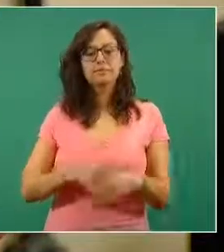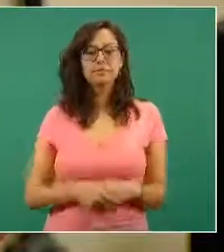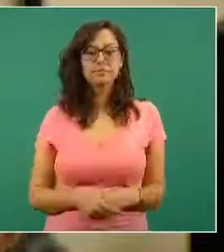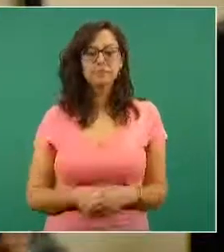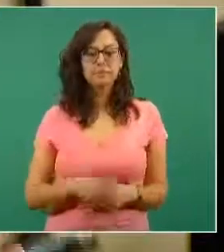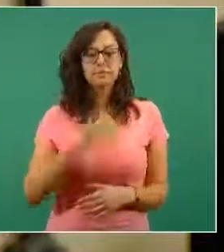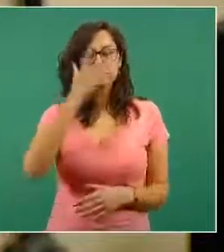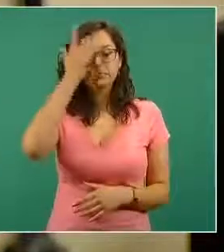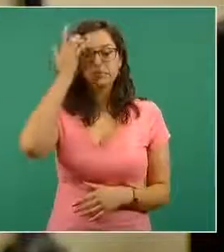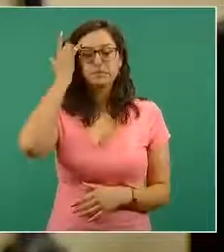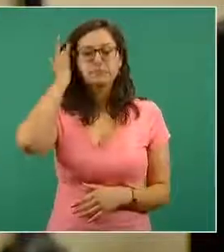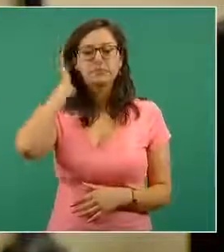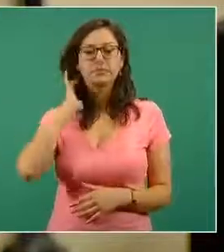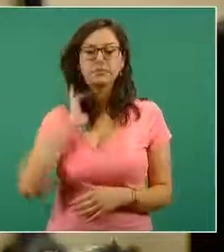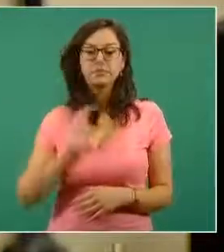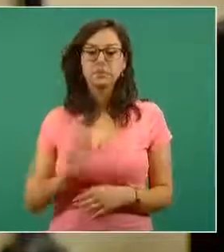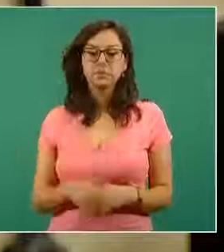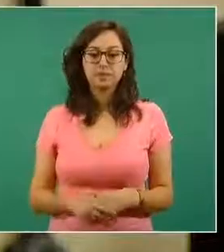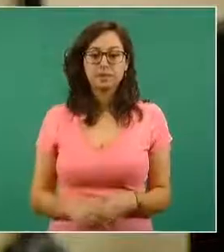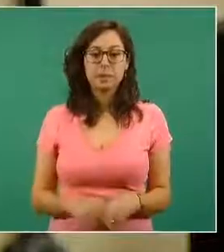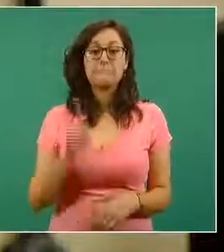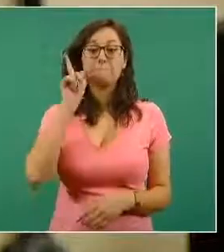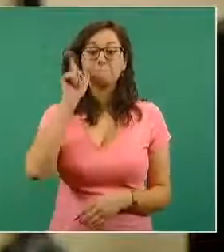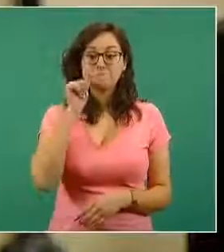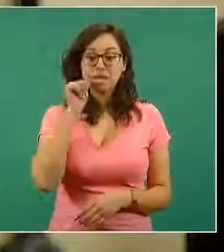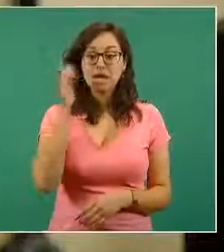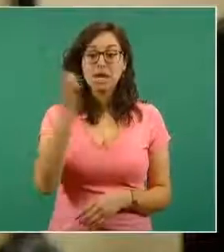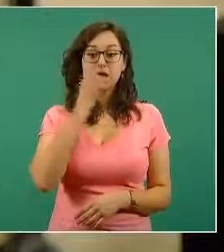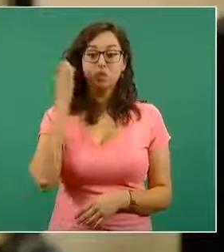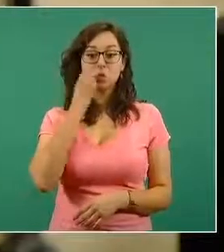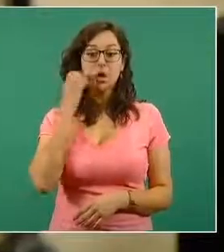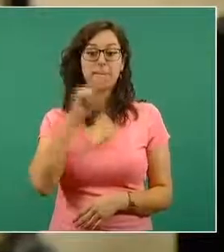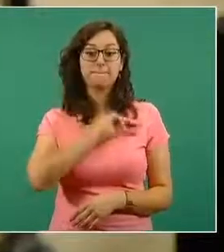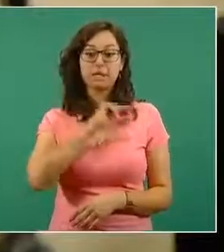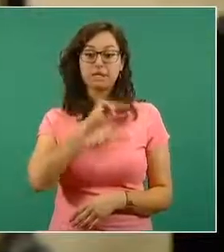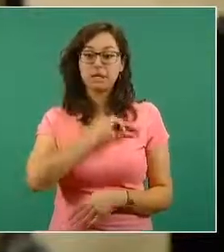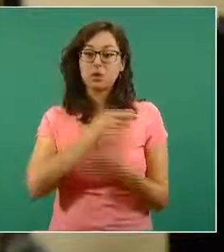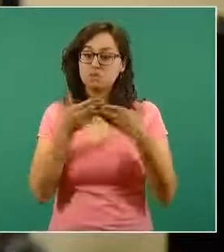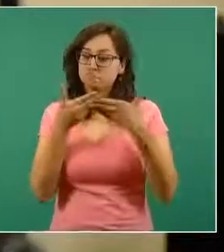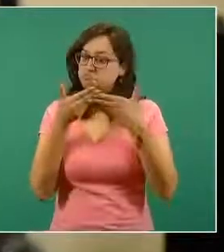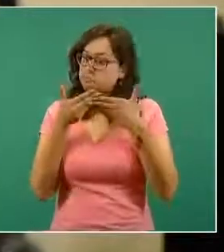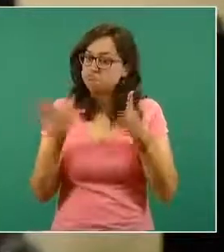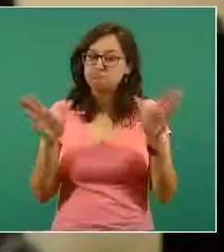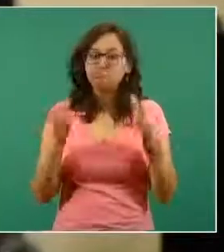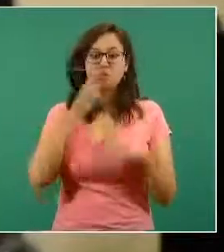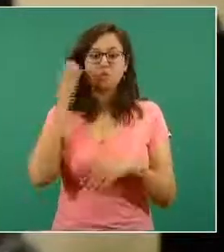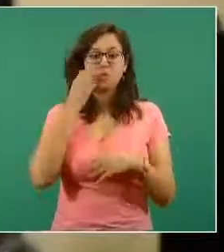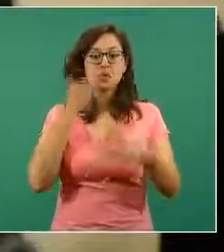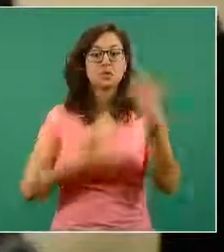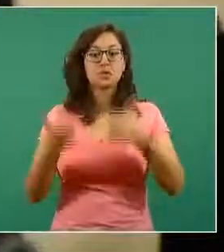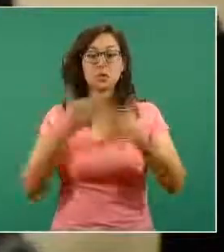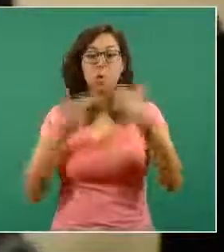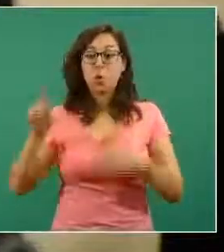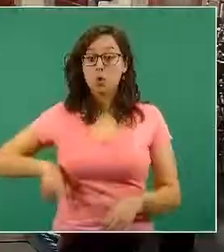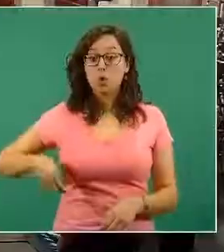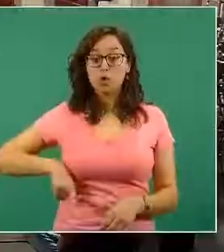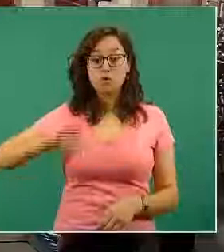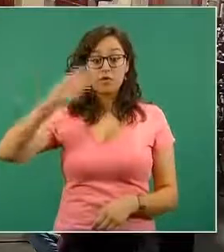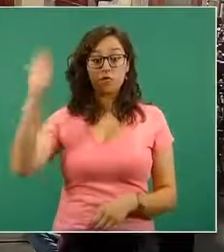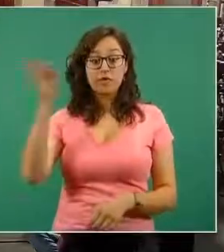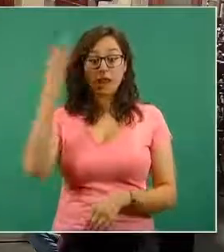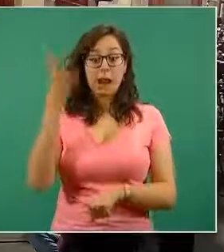las escuelas particulares volverán a actividades presenciales. Saber si eso está ya autorizado por parte del gobierno federal. Gracias.